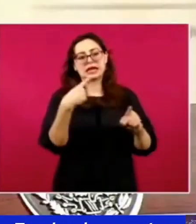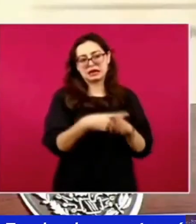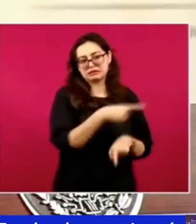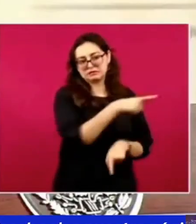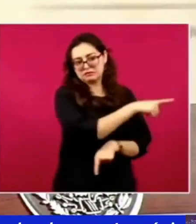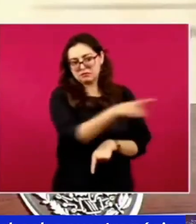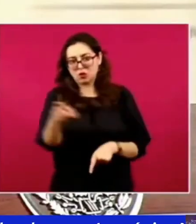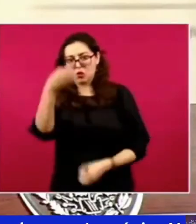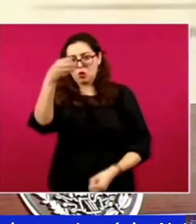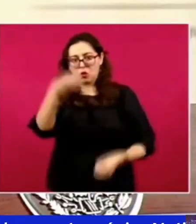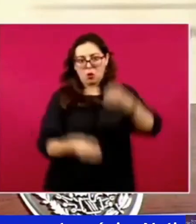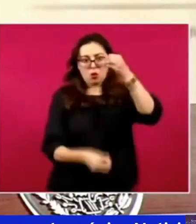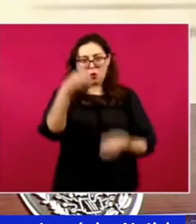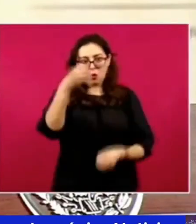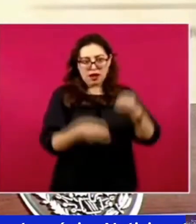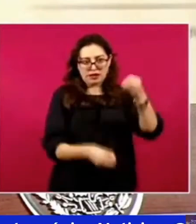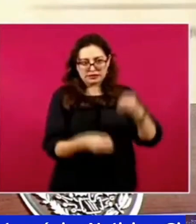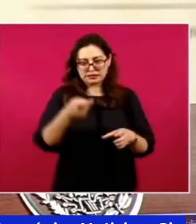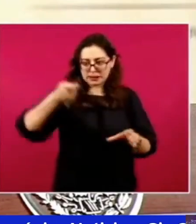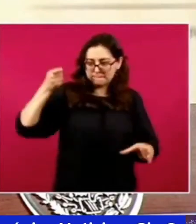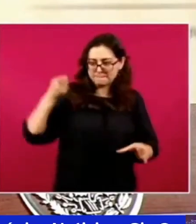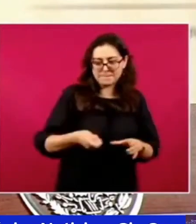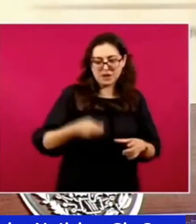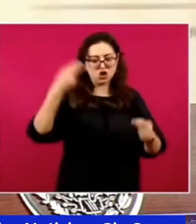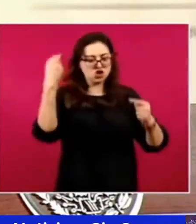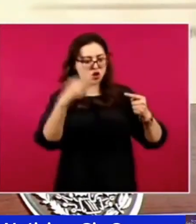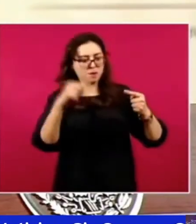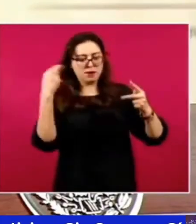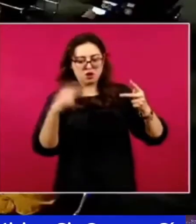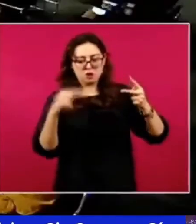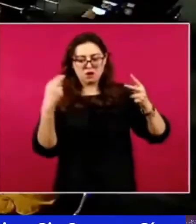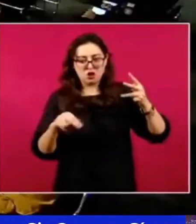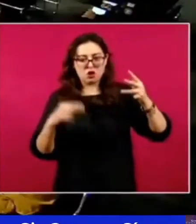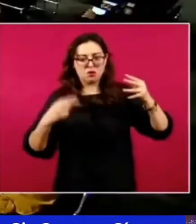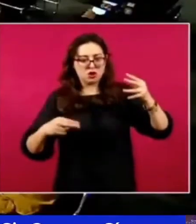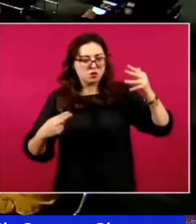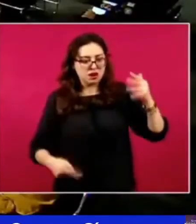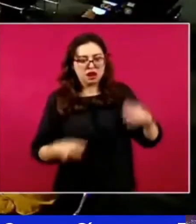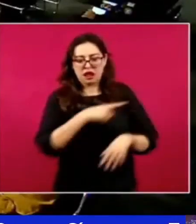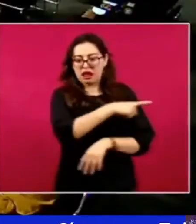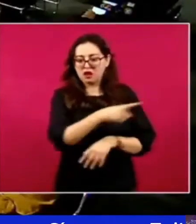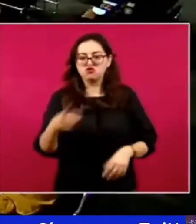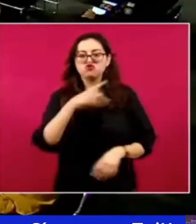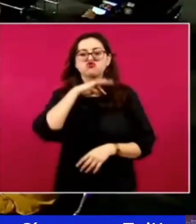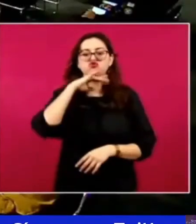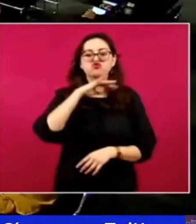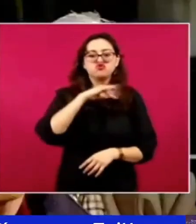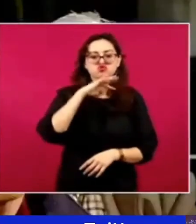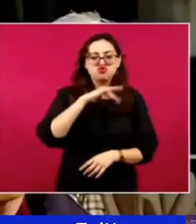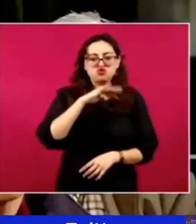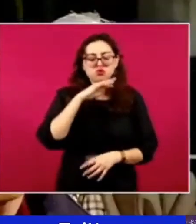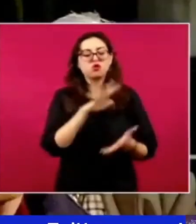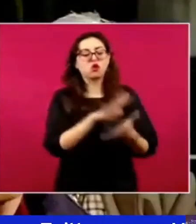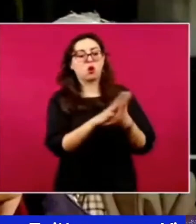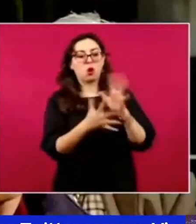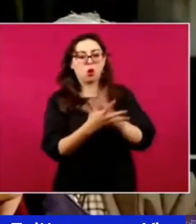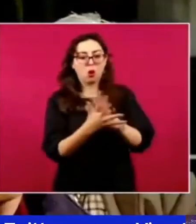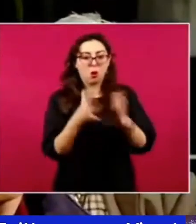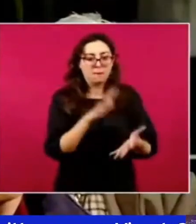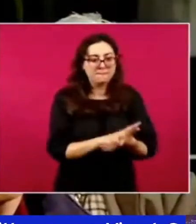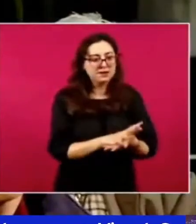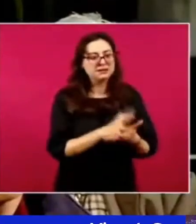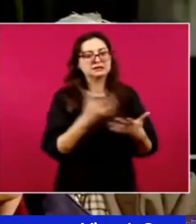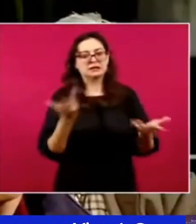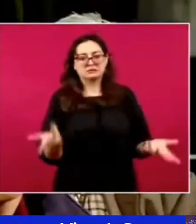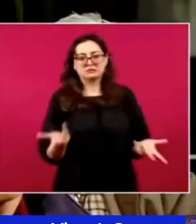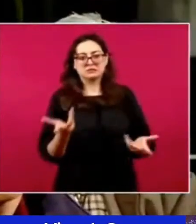estos juzgadores que son, que se han vendido al mejor postor, que son corruptos y que están haciendo todas estas